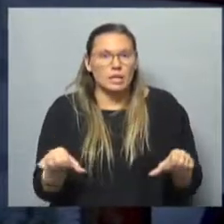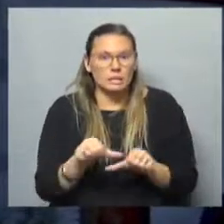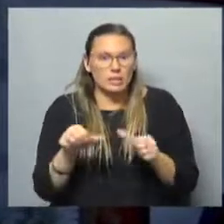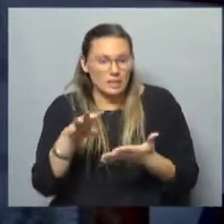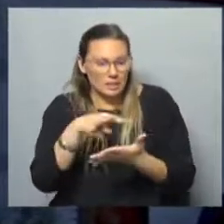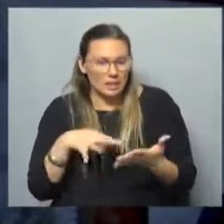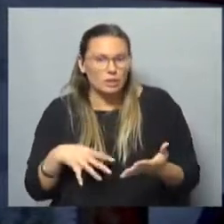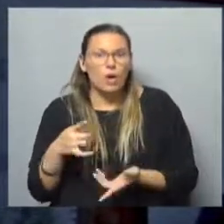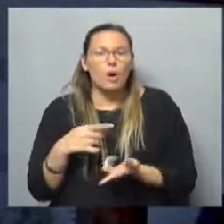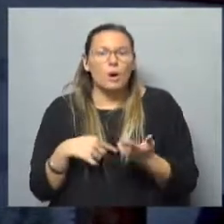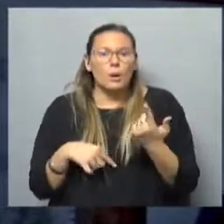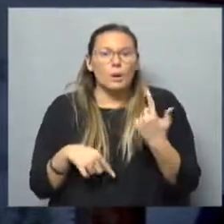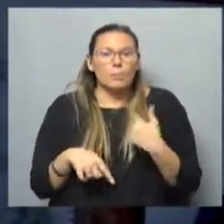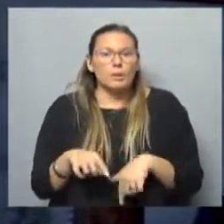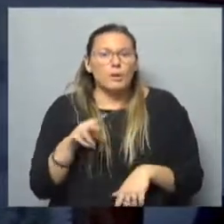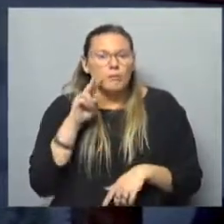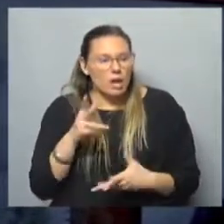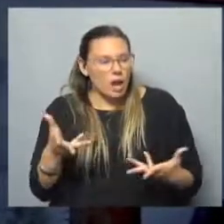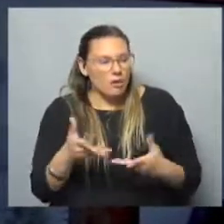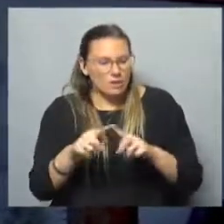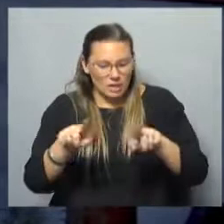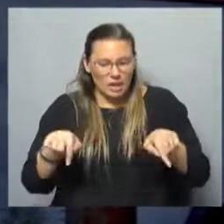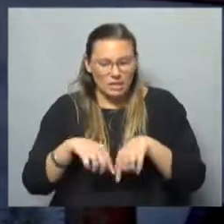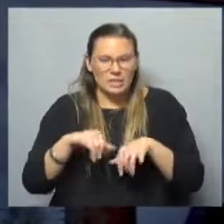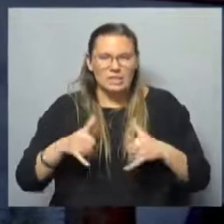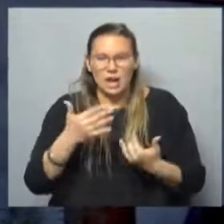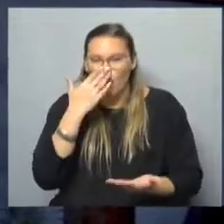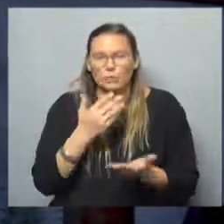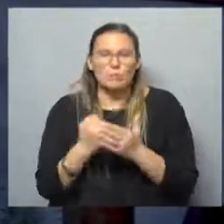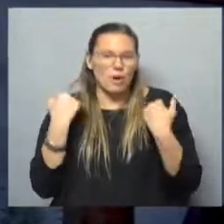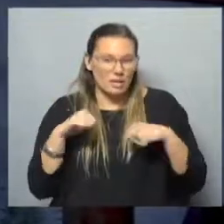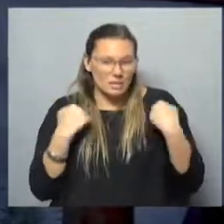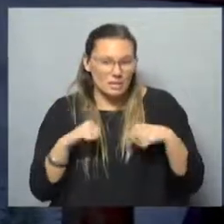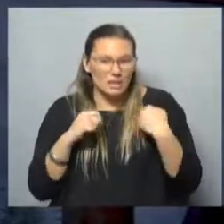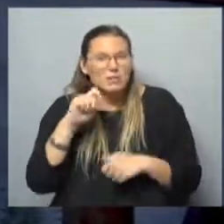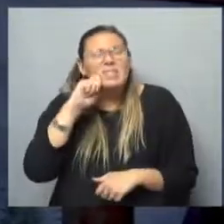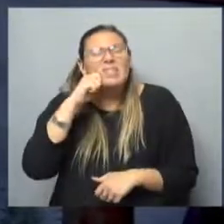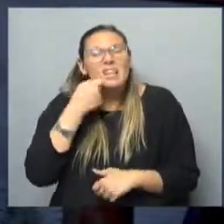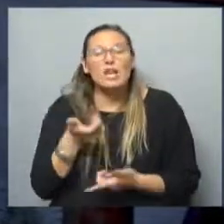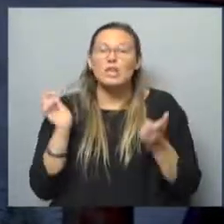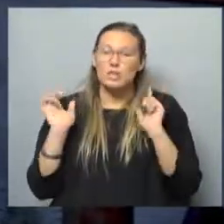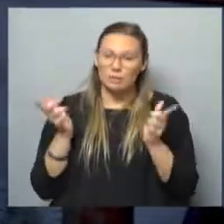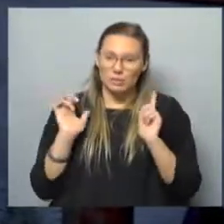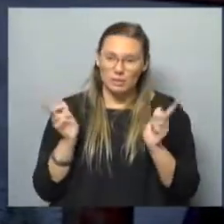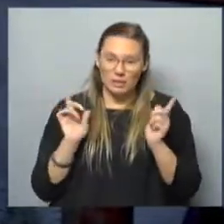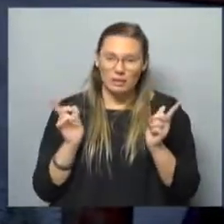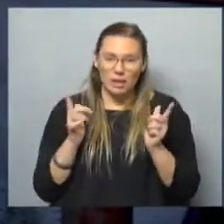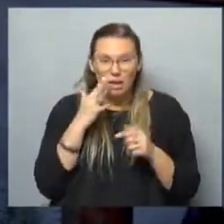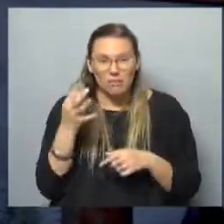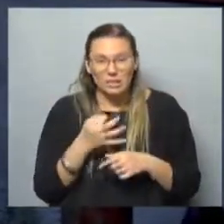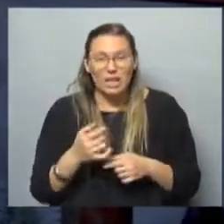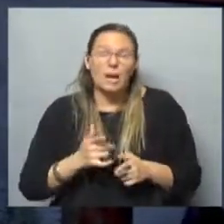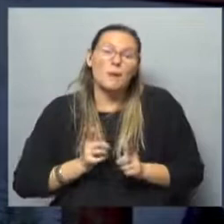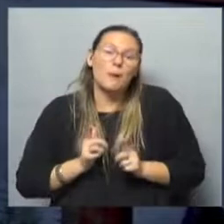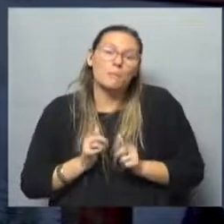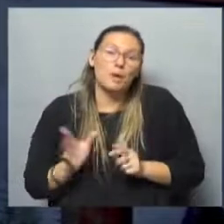texto, pero bueno, viéndolo ahora en escena ya en los últimos ensayos es algo tan, tan lindo, tan disfrutable, que bueno, la verdad que esperamos